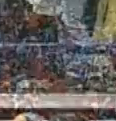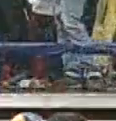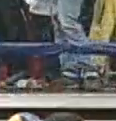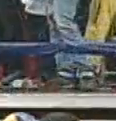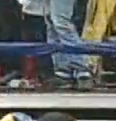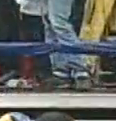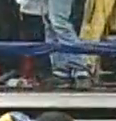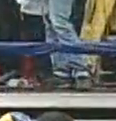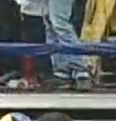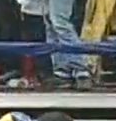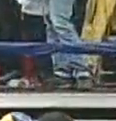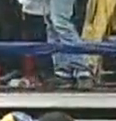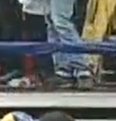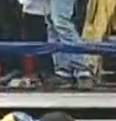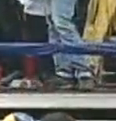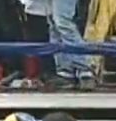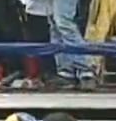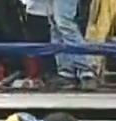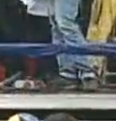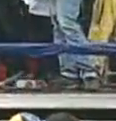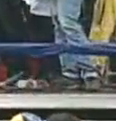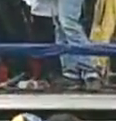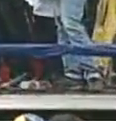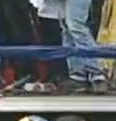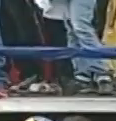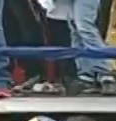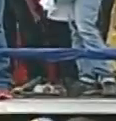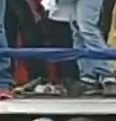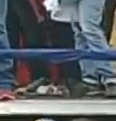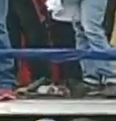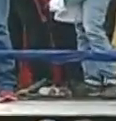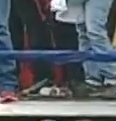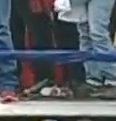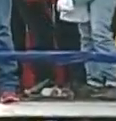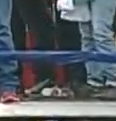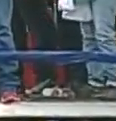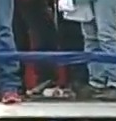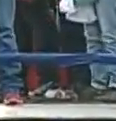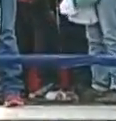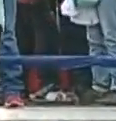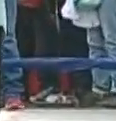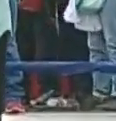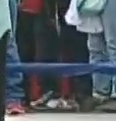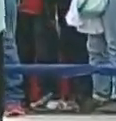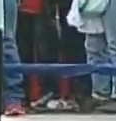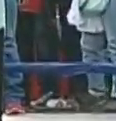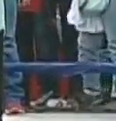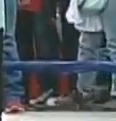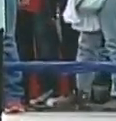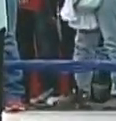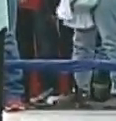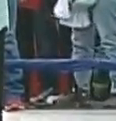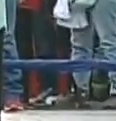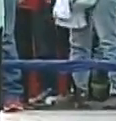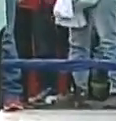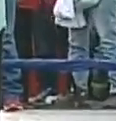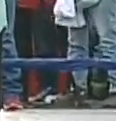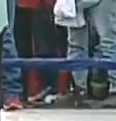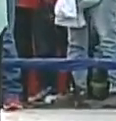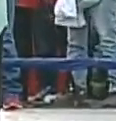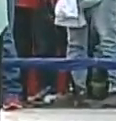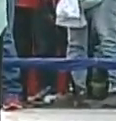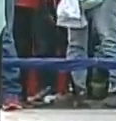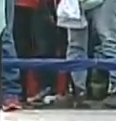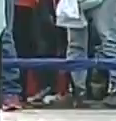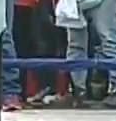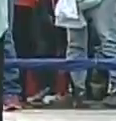dispuesto si es necesario a dar toda mi vida si fuese necesario con el destino y